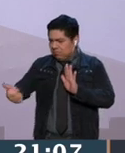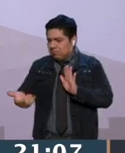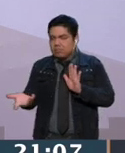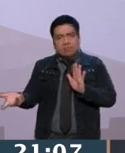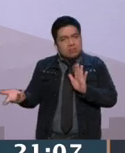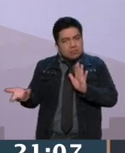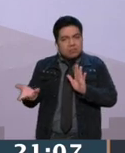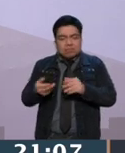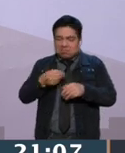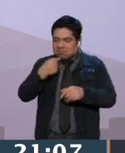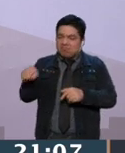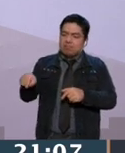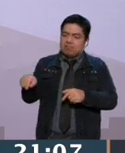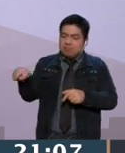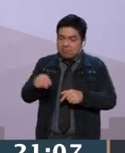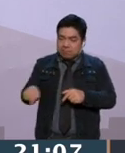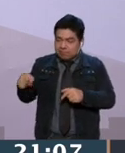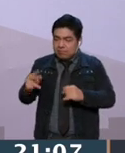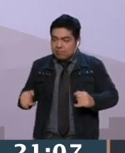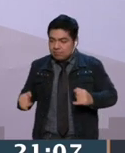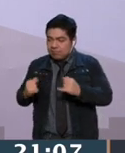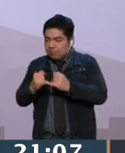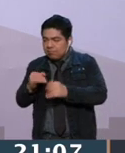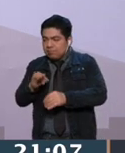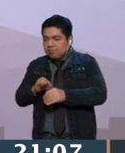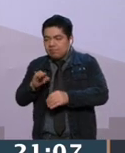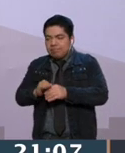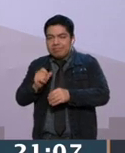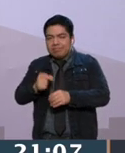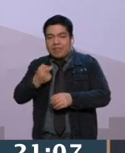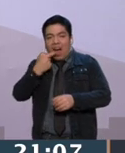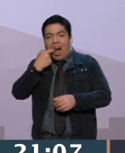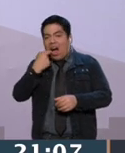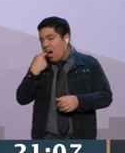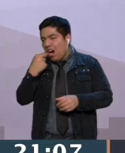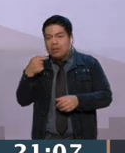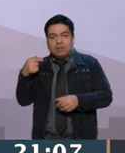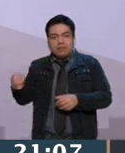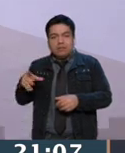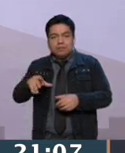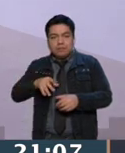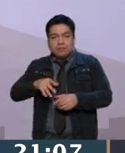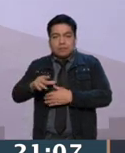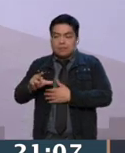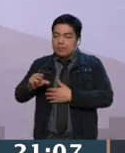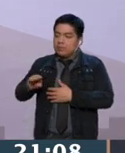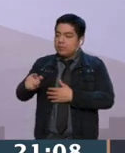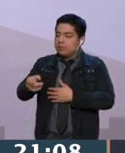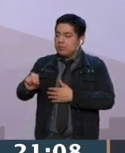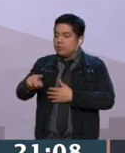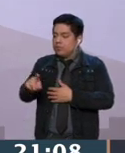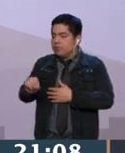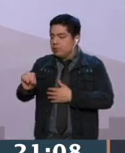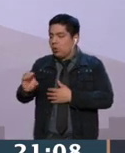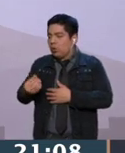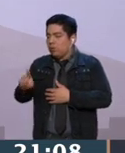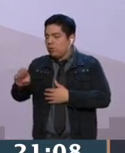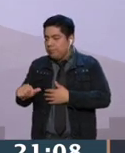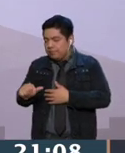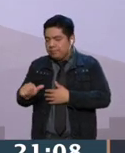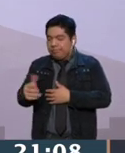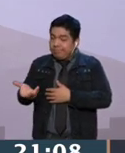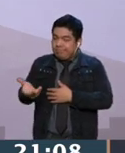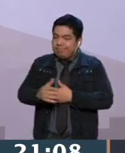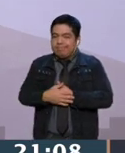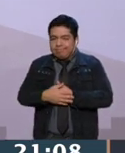sentido, acusó que las instituciones electorales siguen siendo rehenes y títeres del exconsejero presidente del INE, Lorenzo Córdoba. En